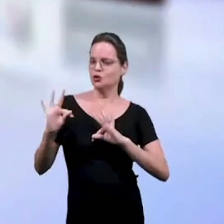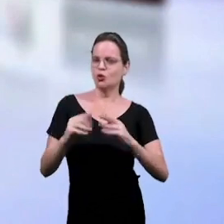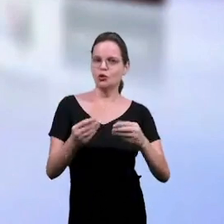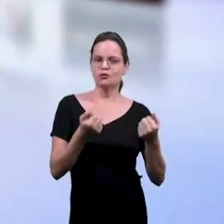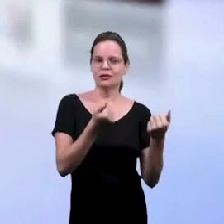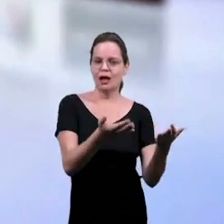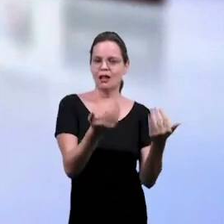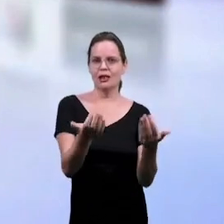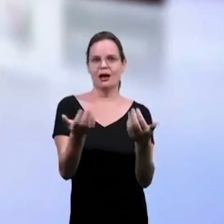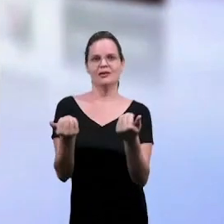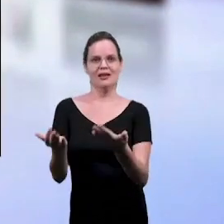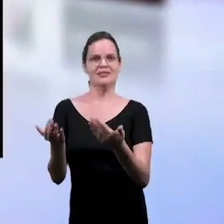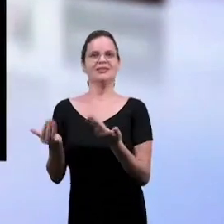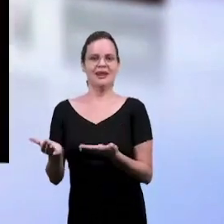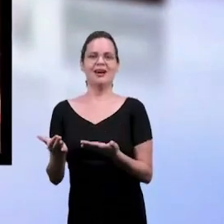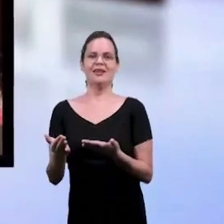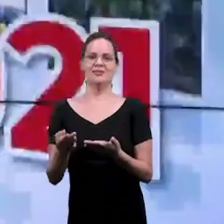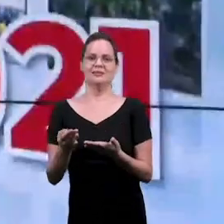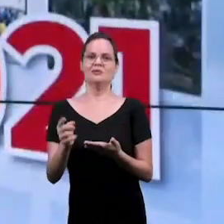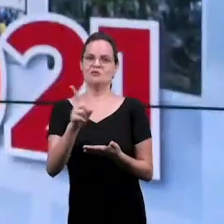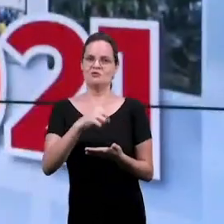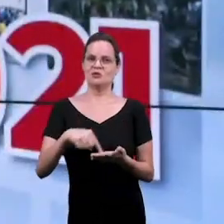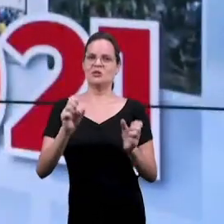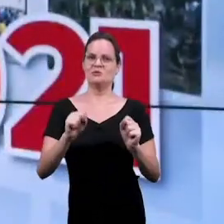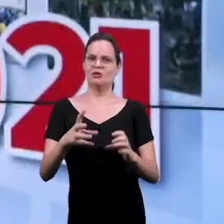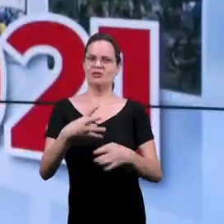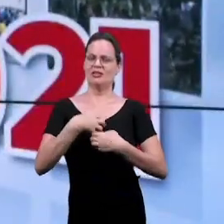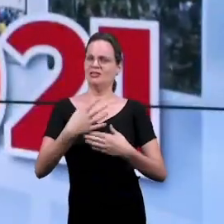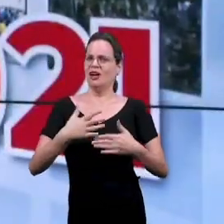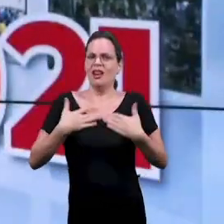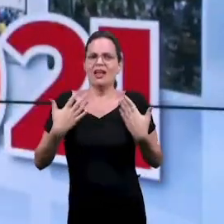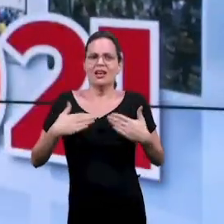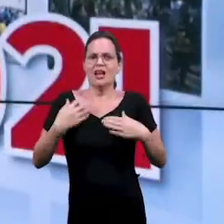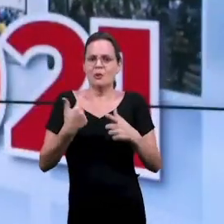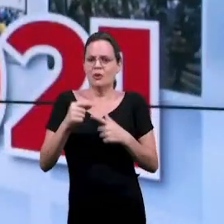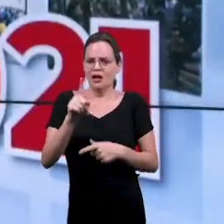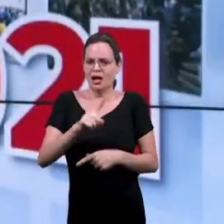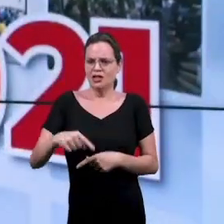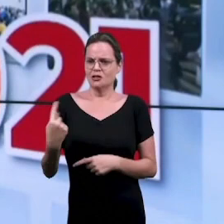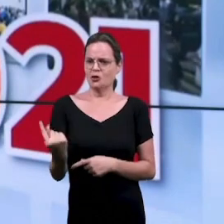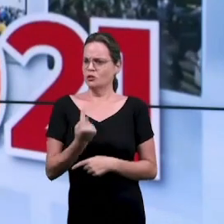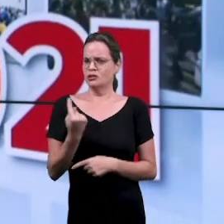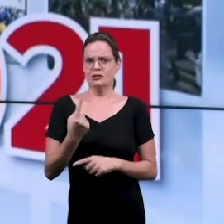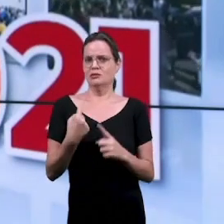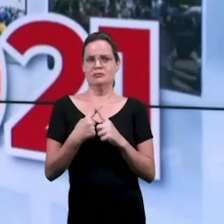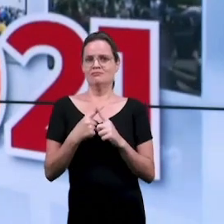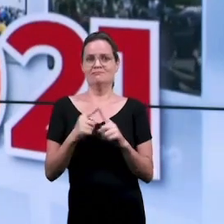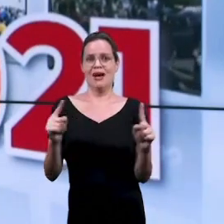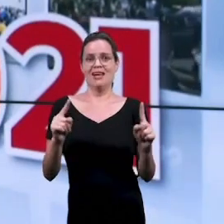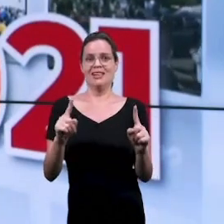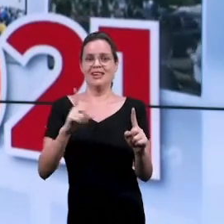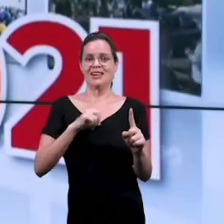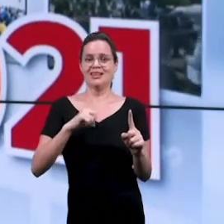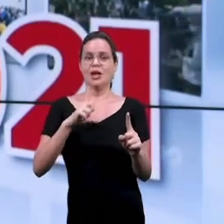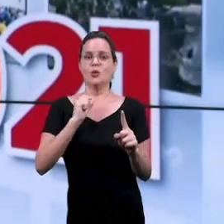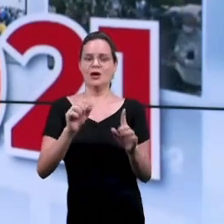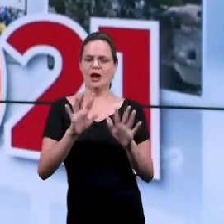inmuebles electrodomésticos fueron enviados para nuestros hermanos alcanzados para que puedan